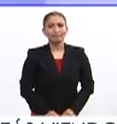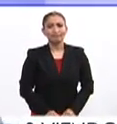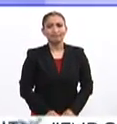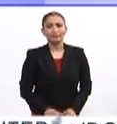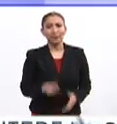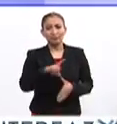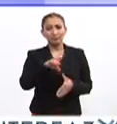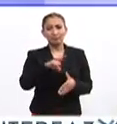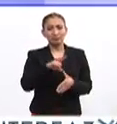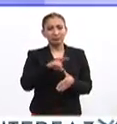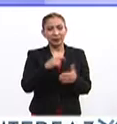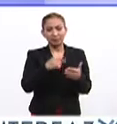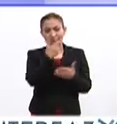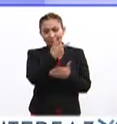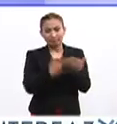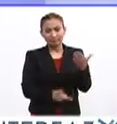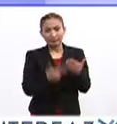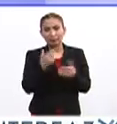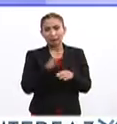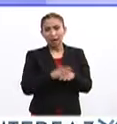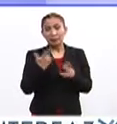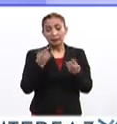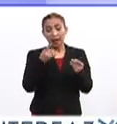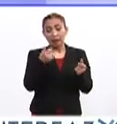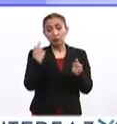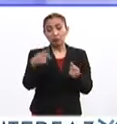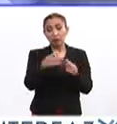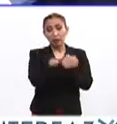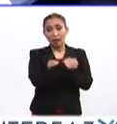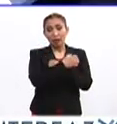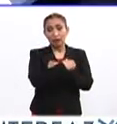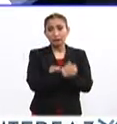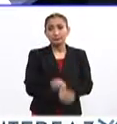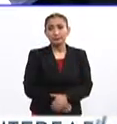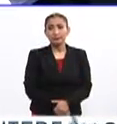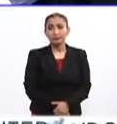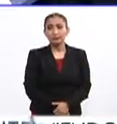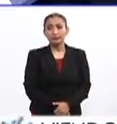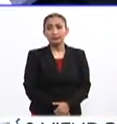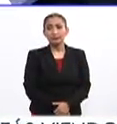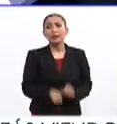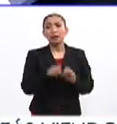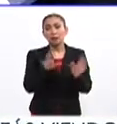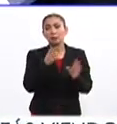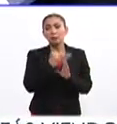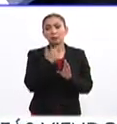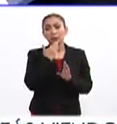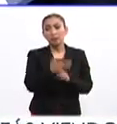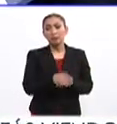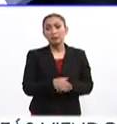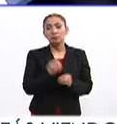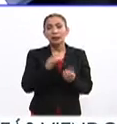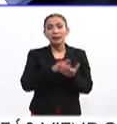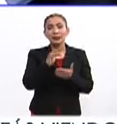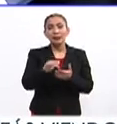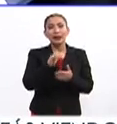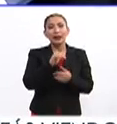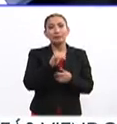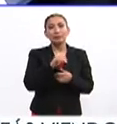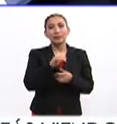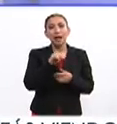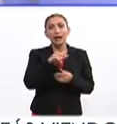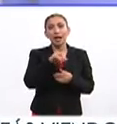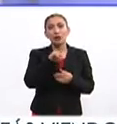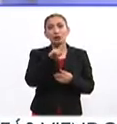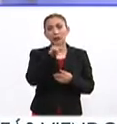de América Latina, sobre la calidad educativa que tiene esta casa de estudios, y por supuesto estamos muy orgullosos de ella. Muchísimas gracias también a ti,